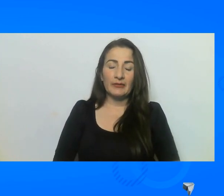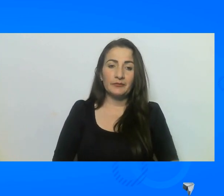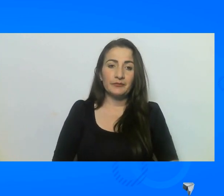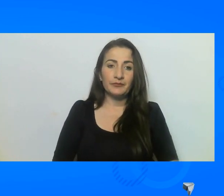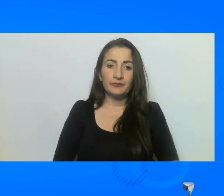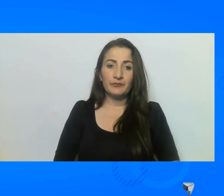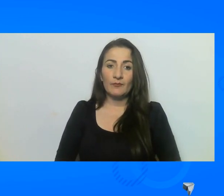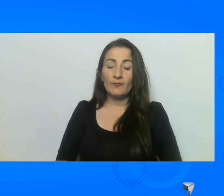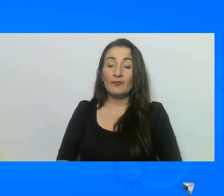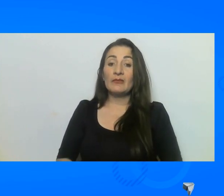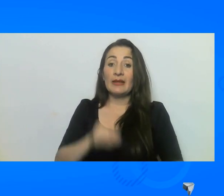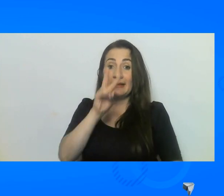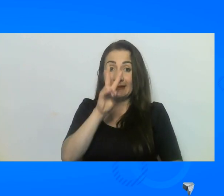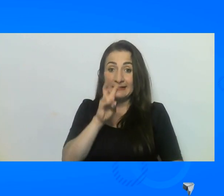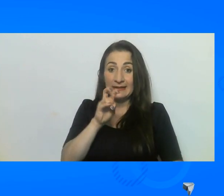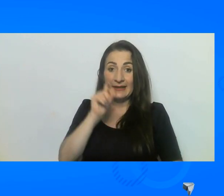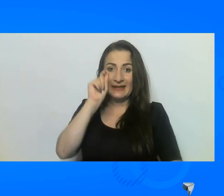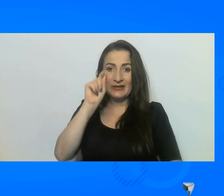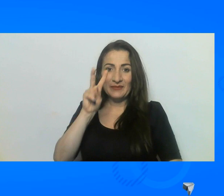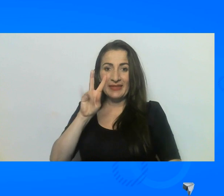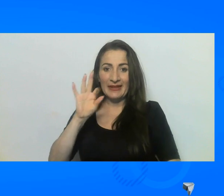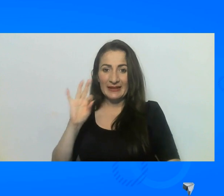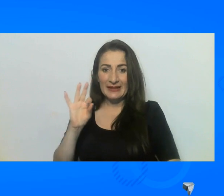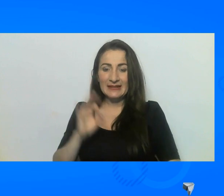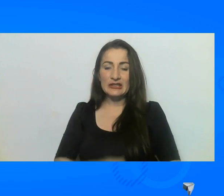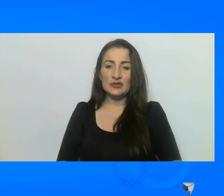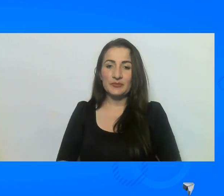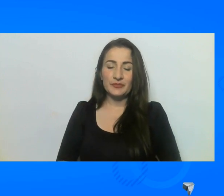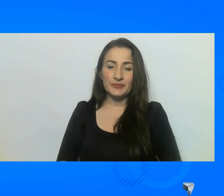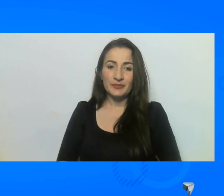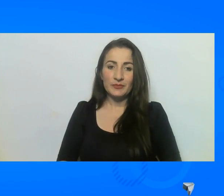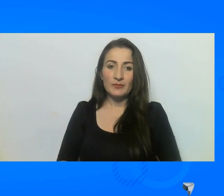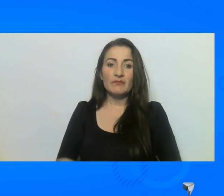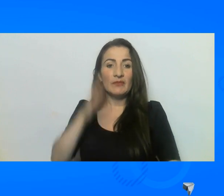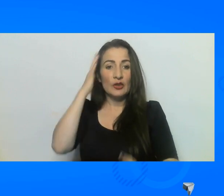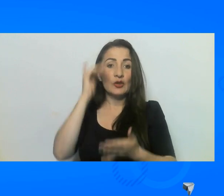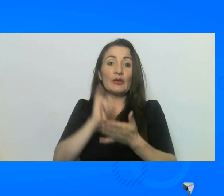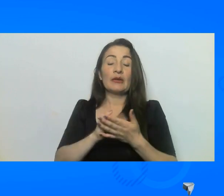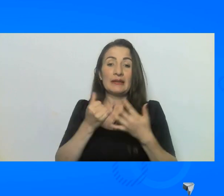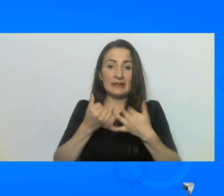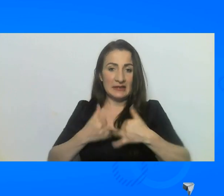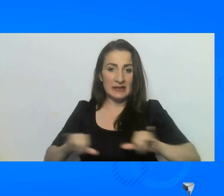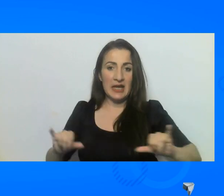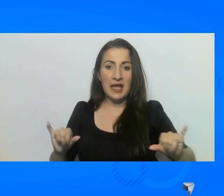Son las 7:23. Yo creo que ya daremos